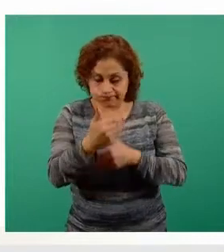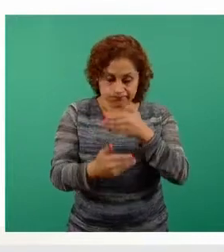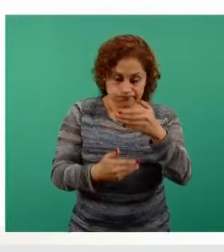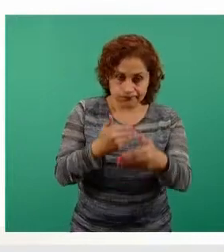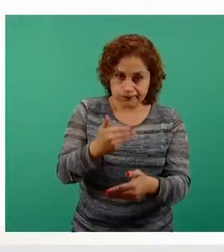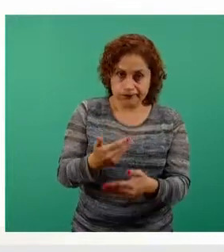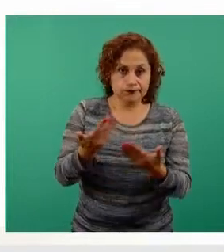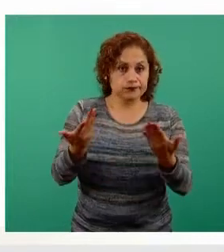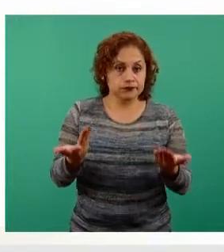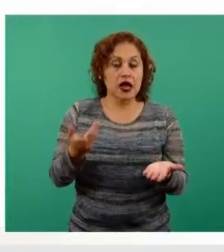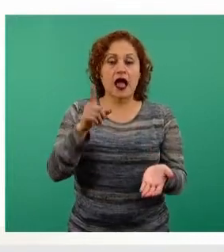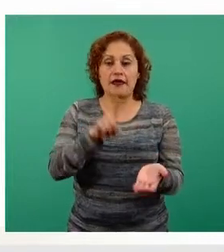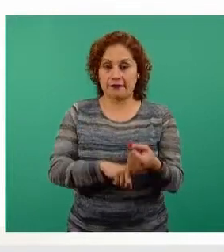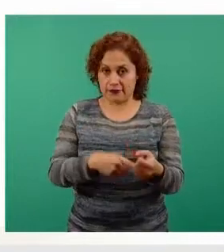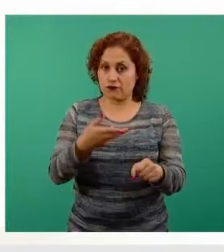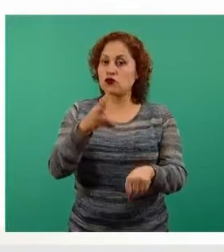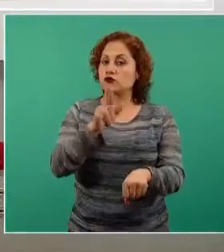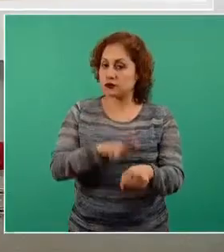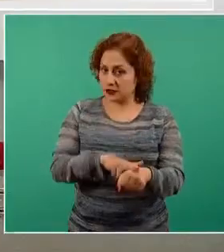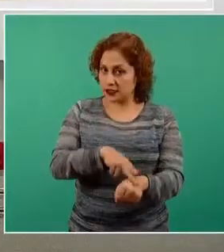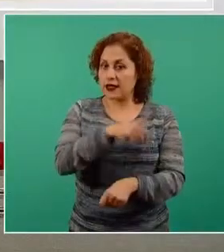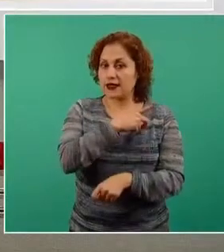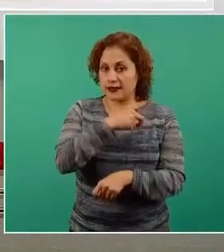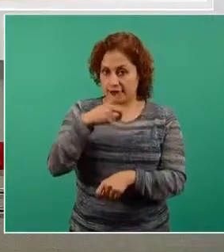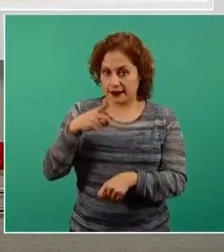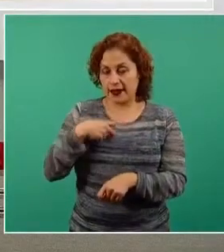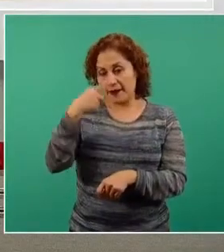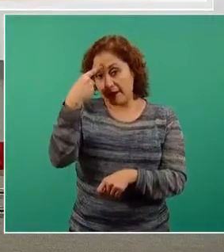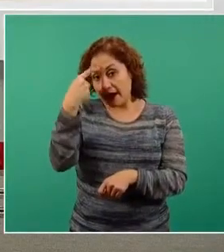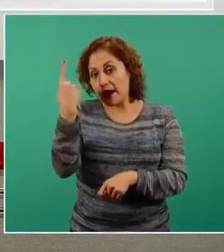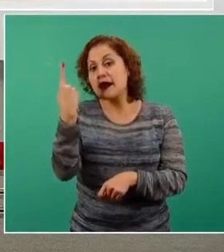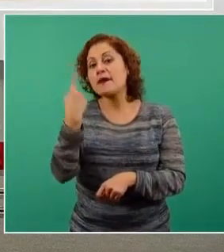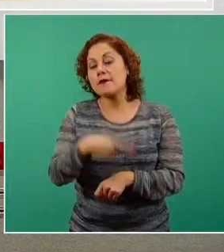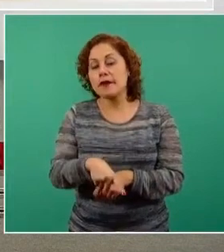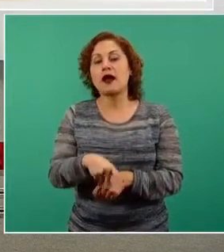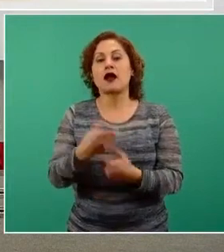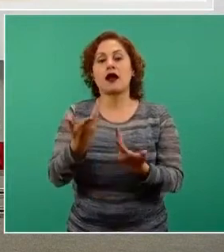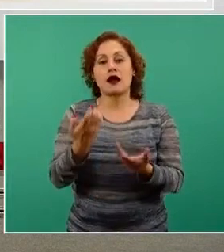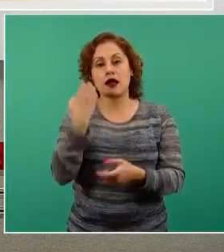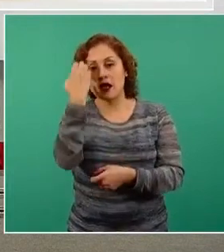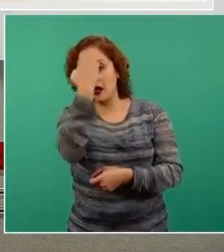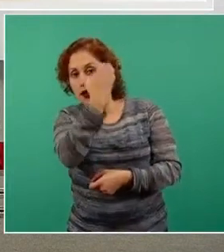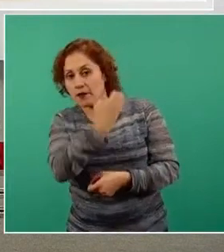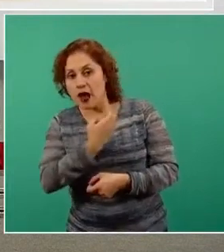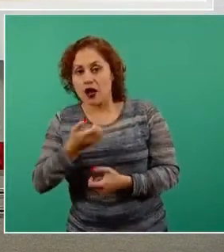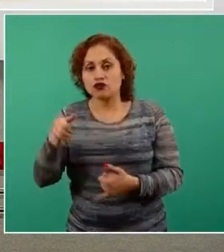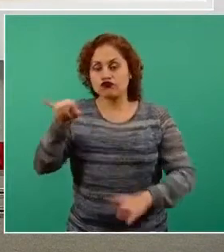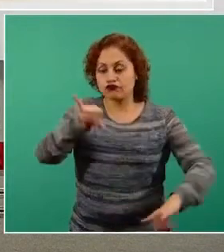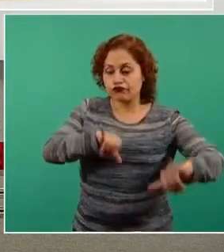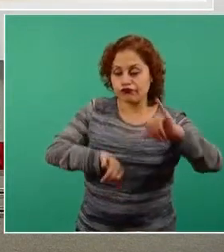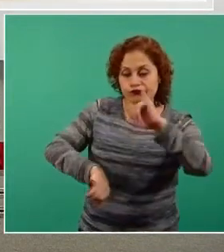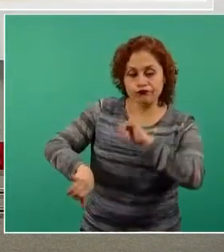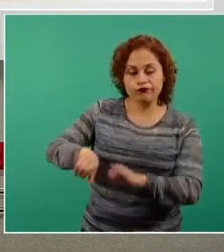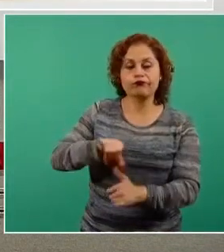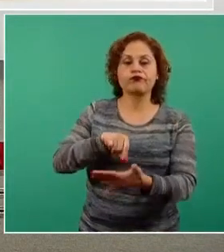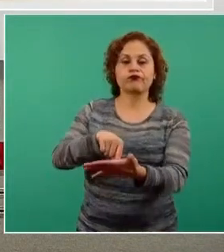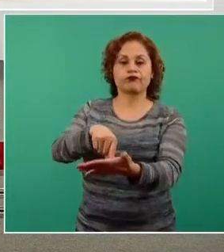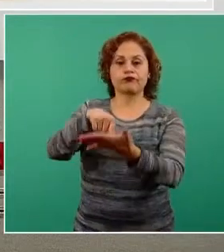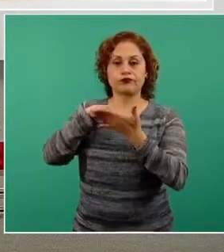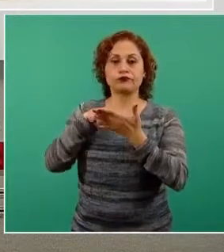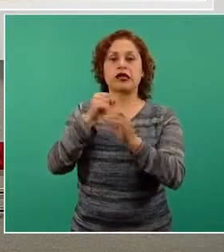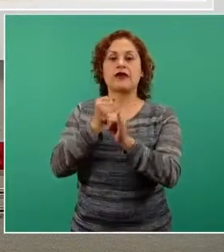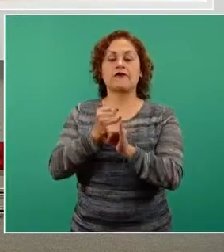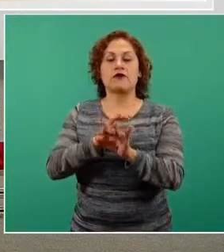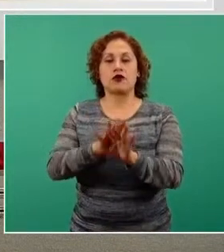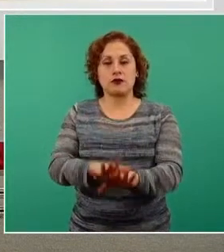nivel hospitalario, obviamente para poder tomar los exámenes, estudios de laboratorio,